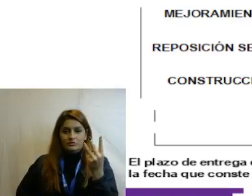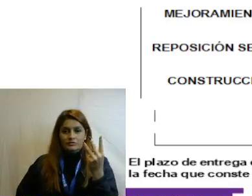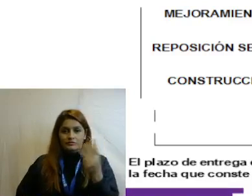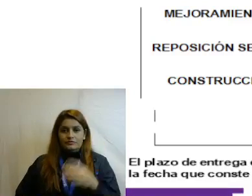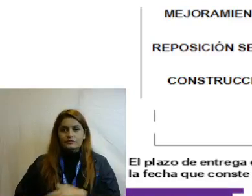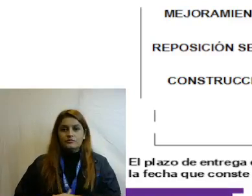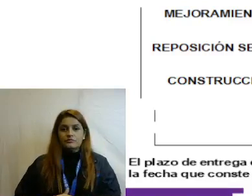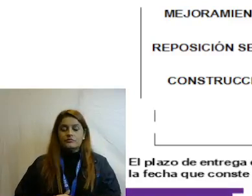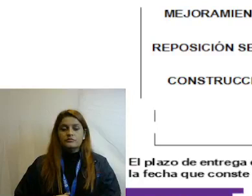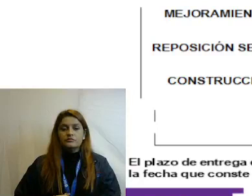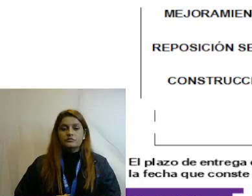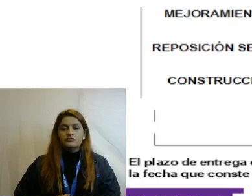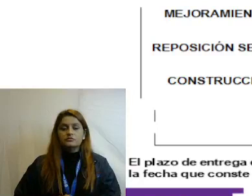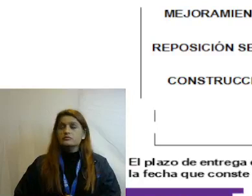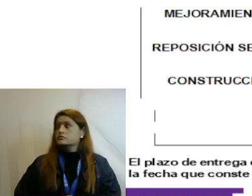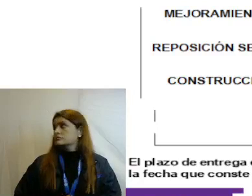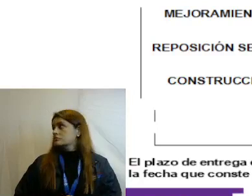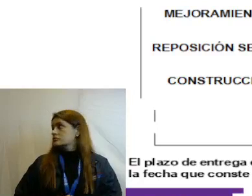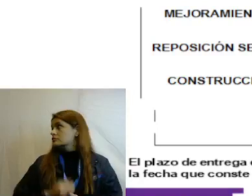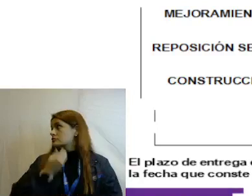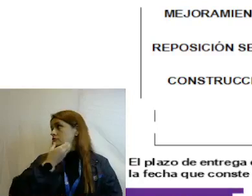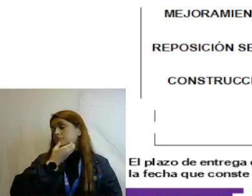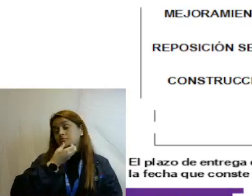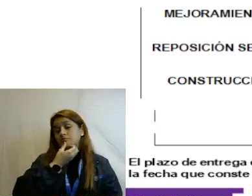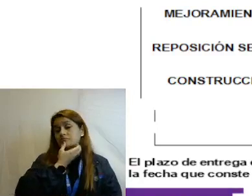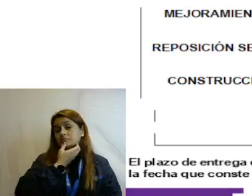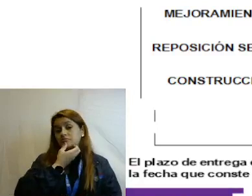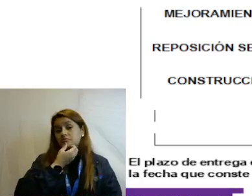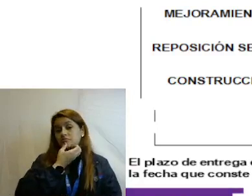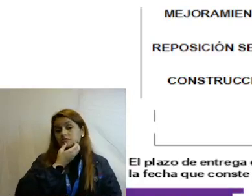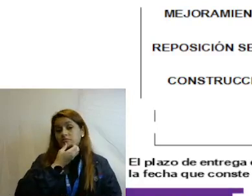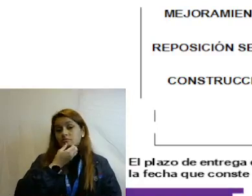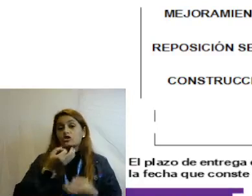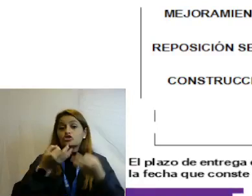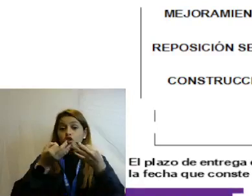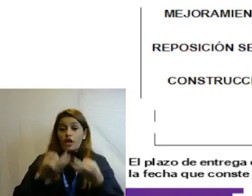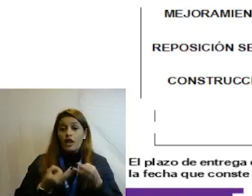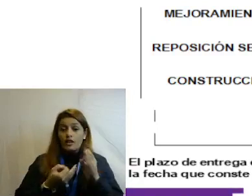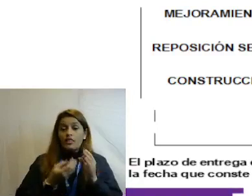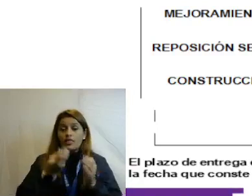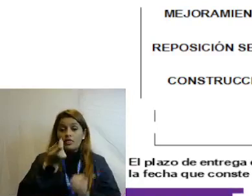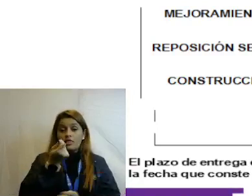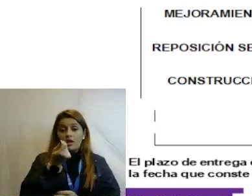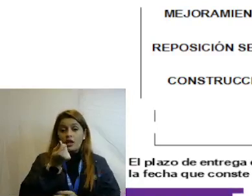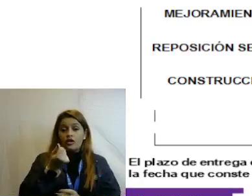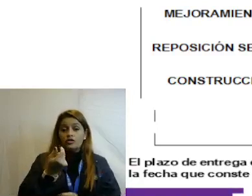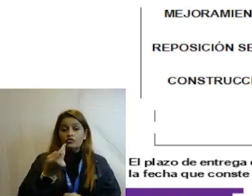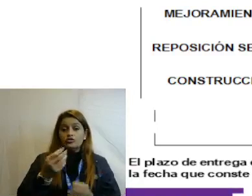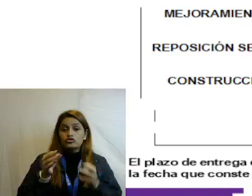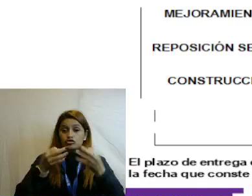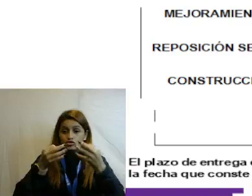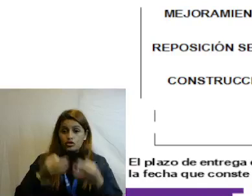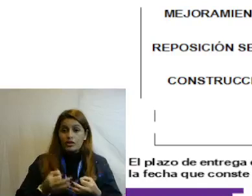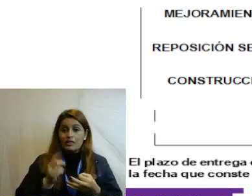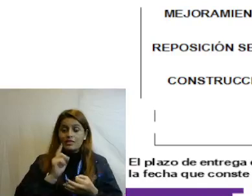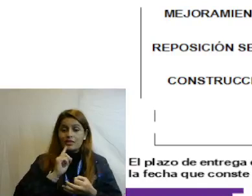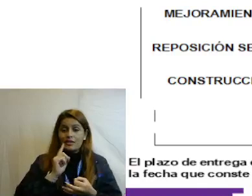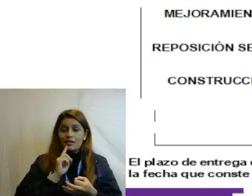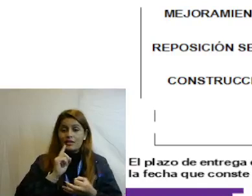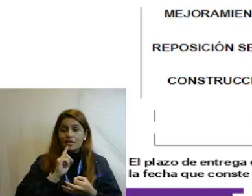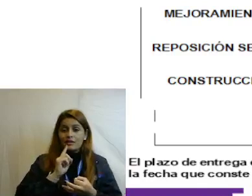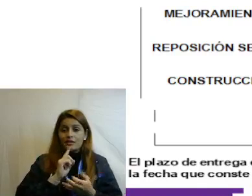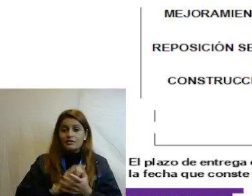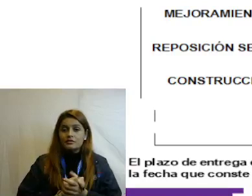2 y la construcción del hospedaje Casa Padre Demetrio Bravo, por los montos que se indican. Ahí está desagregado, el